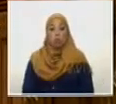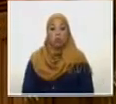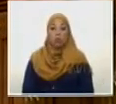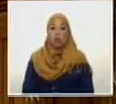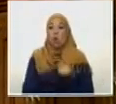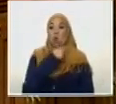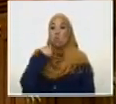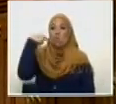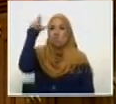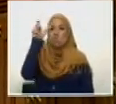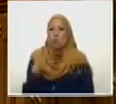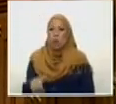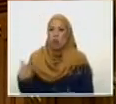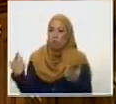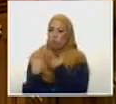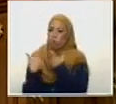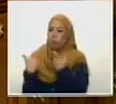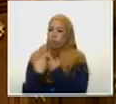muertos de la guerra económica,